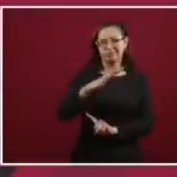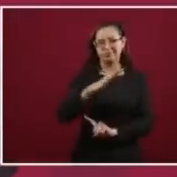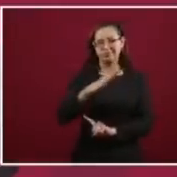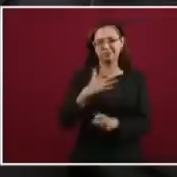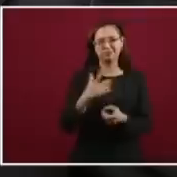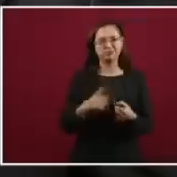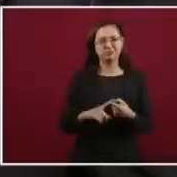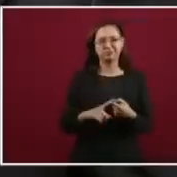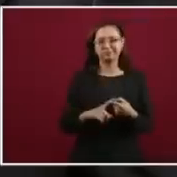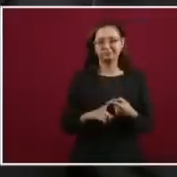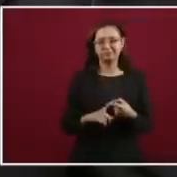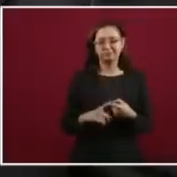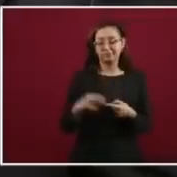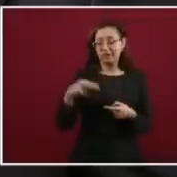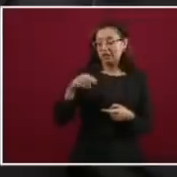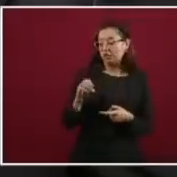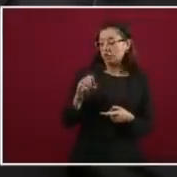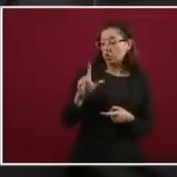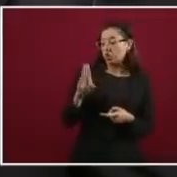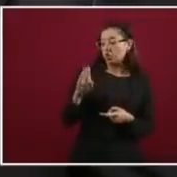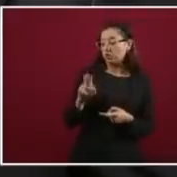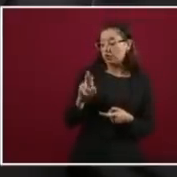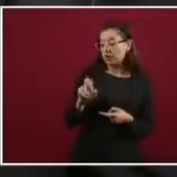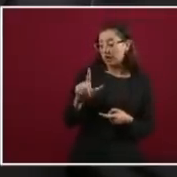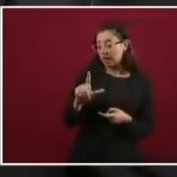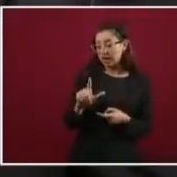neoliberalismo pudo acabar